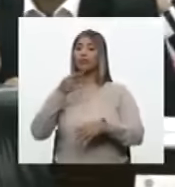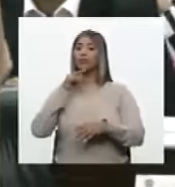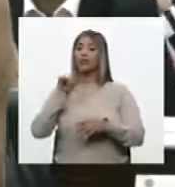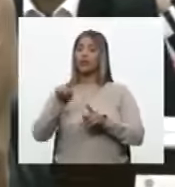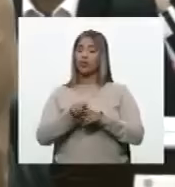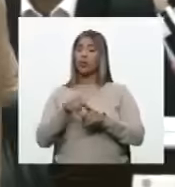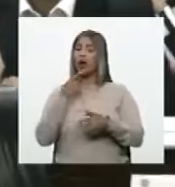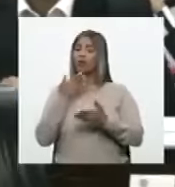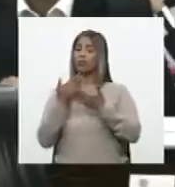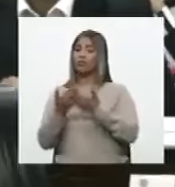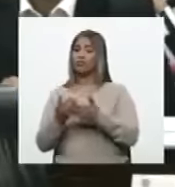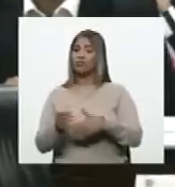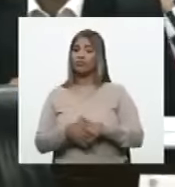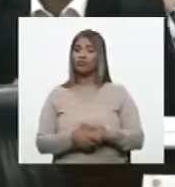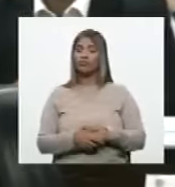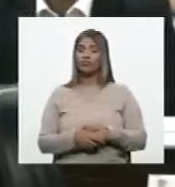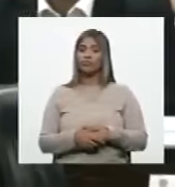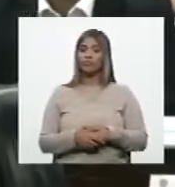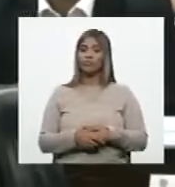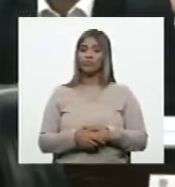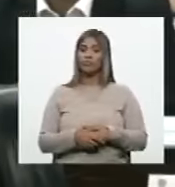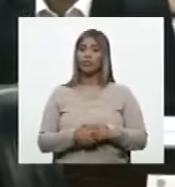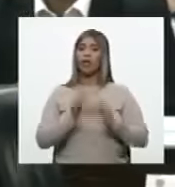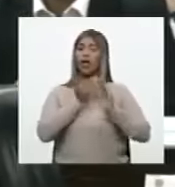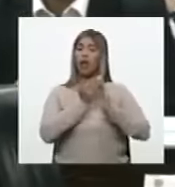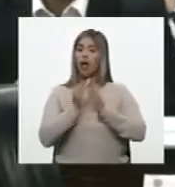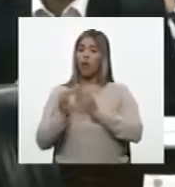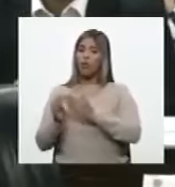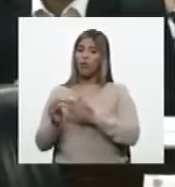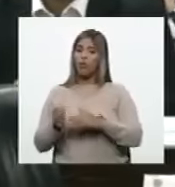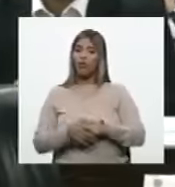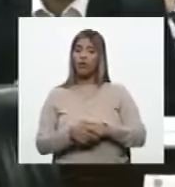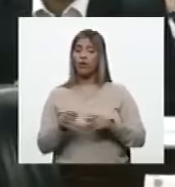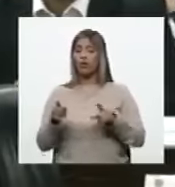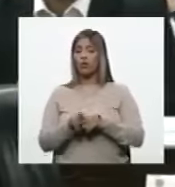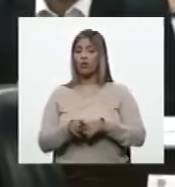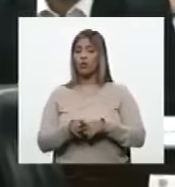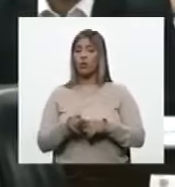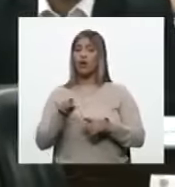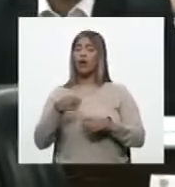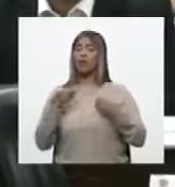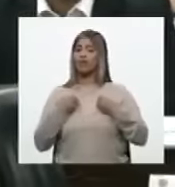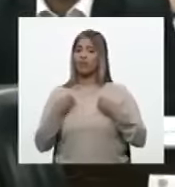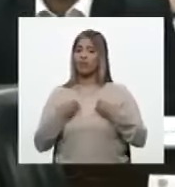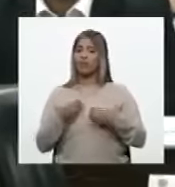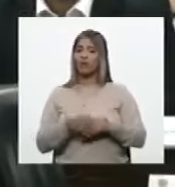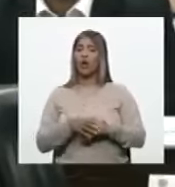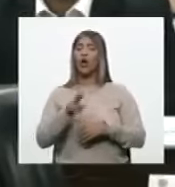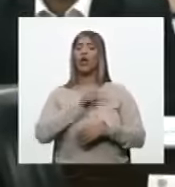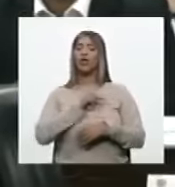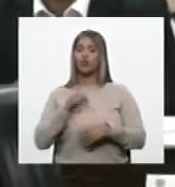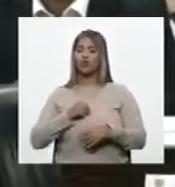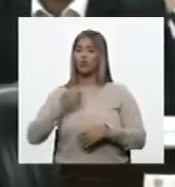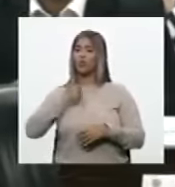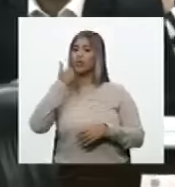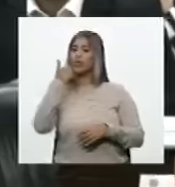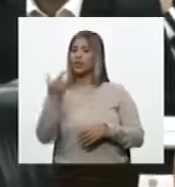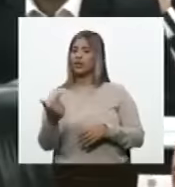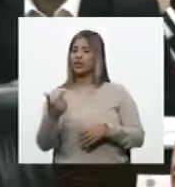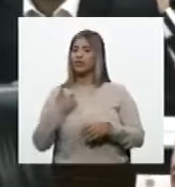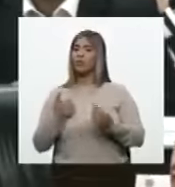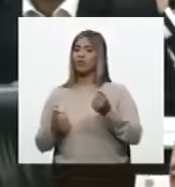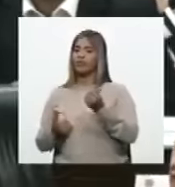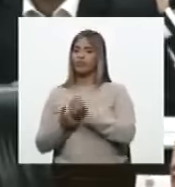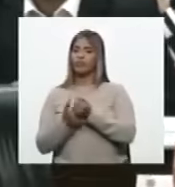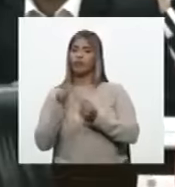le encomendó la comuna, como le encomendaría su vida, nosotros les decimos, lo